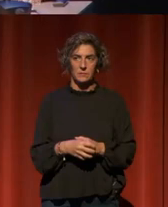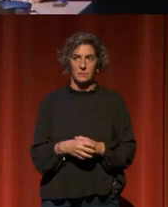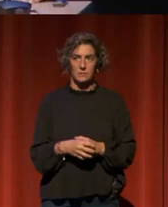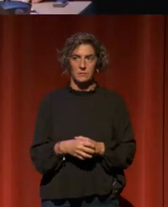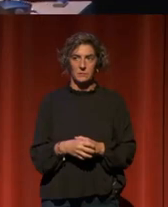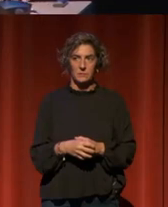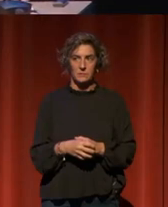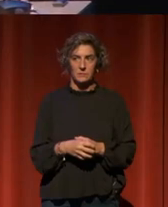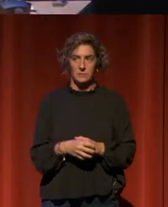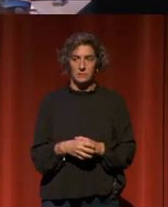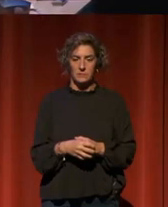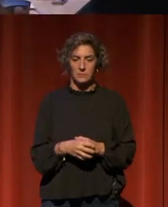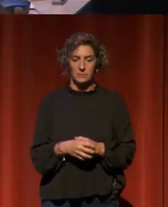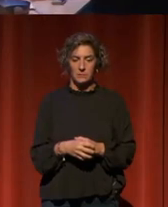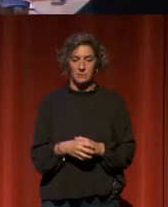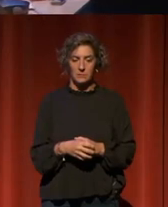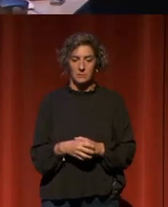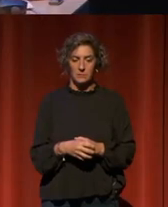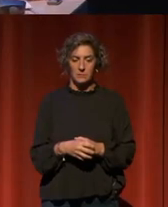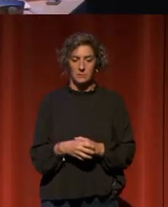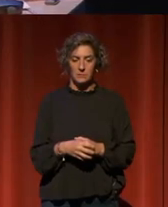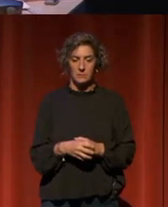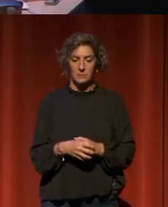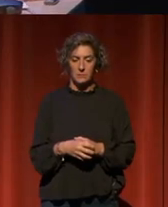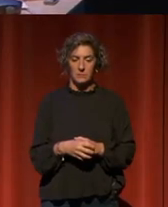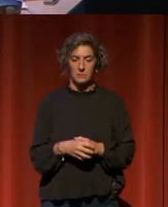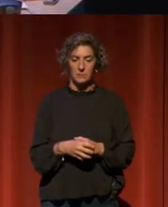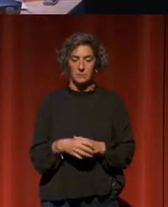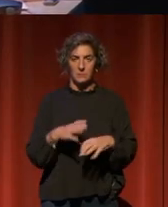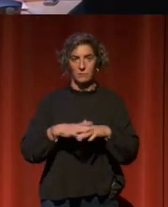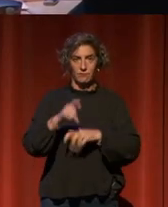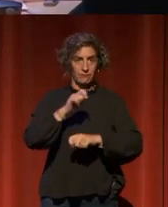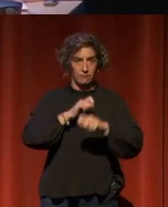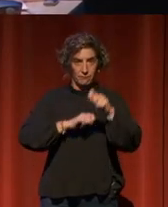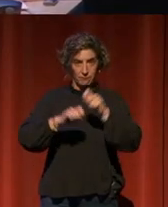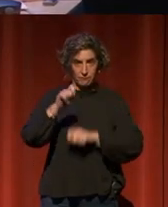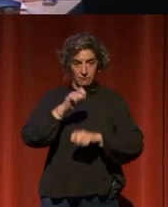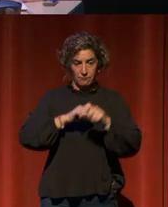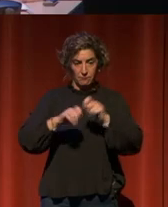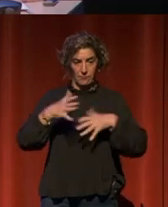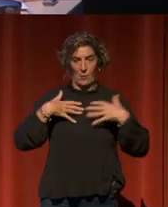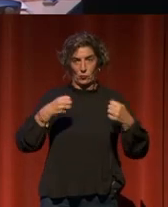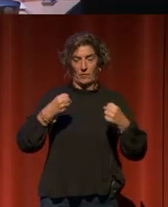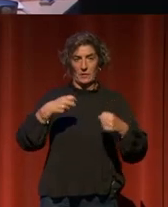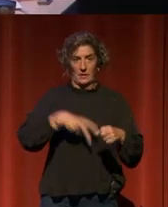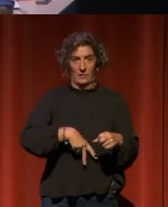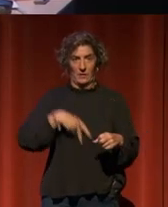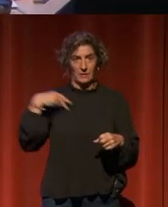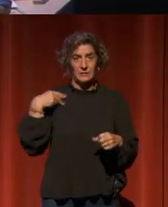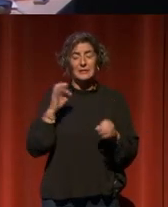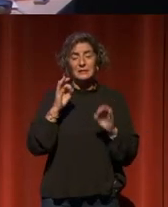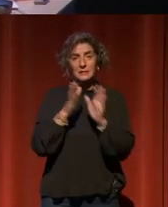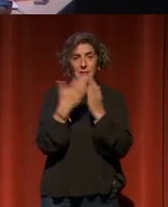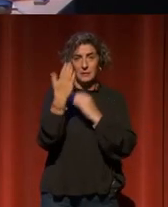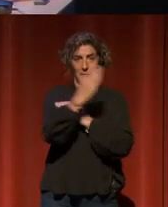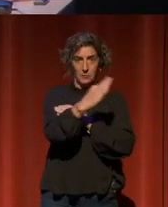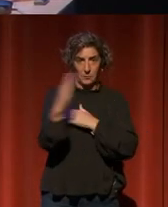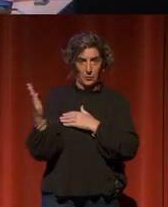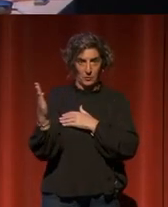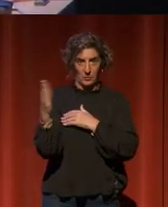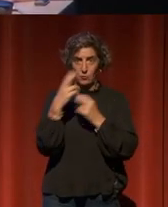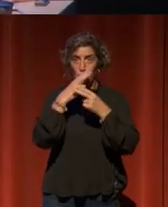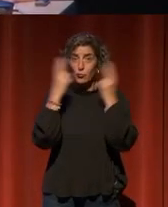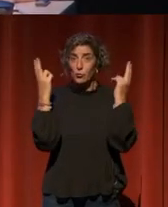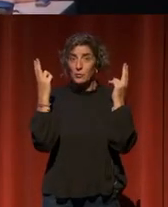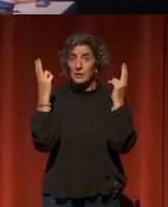organización la asociación de autoridades nacionales sobre las bibliotecas públicas en Europa